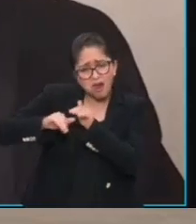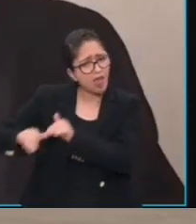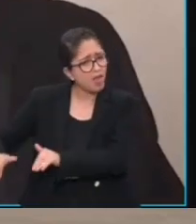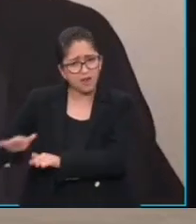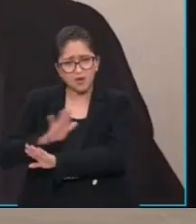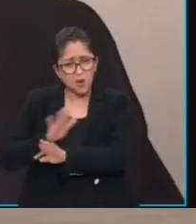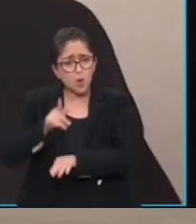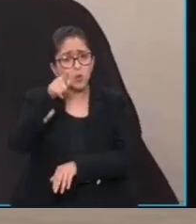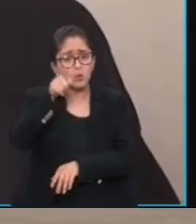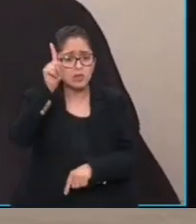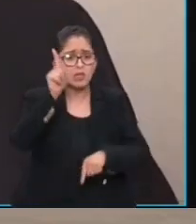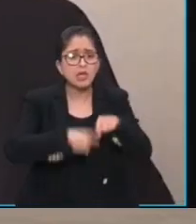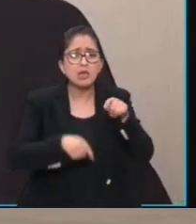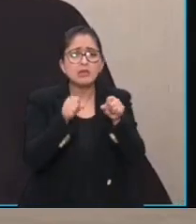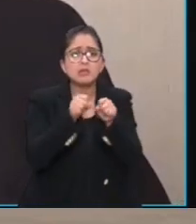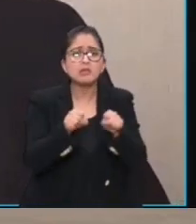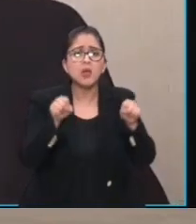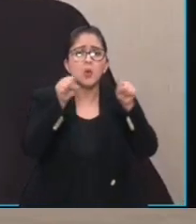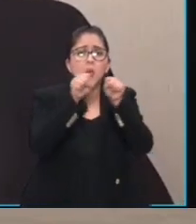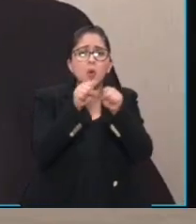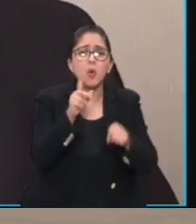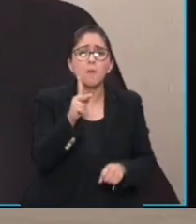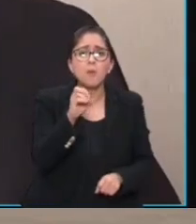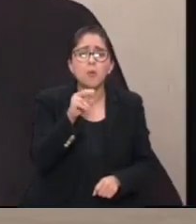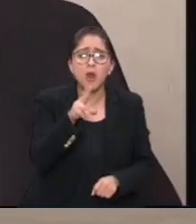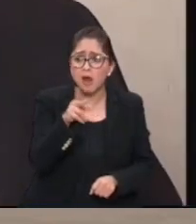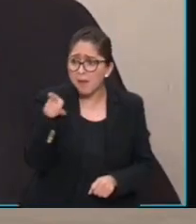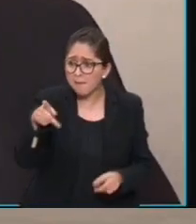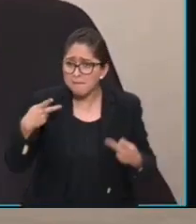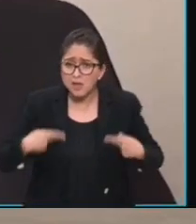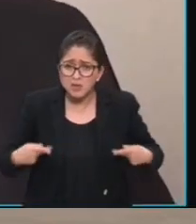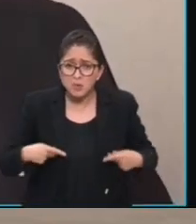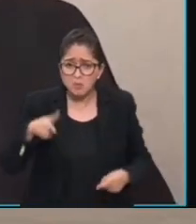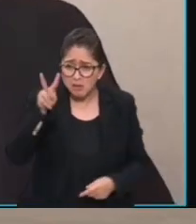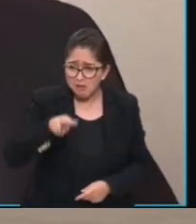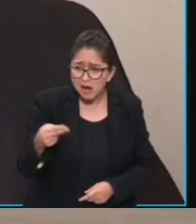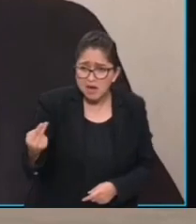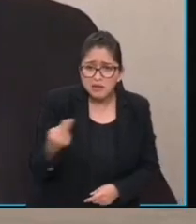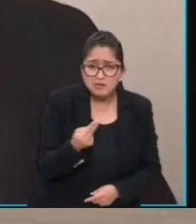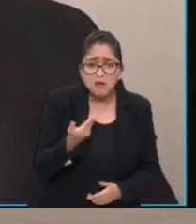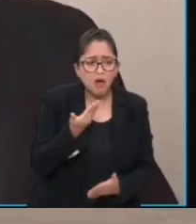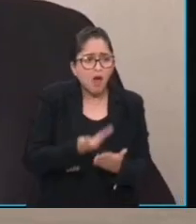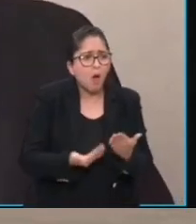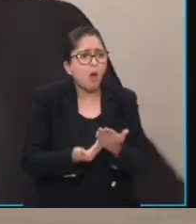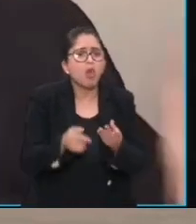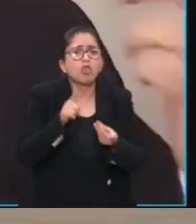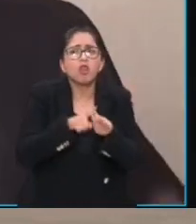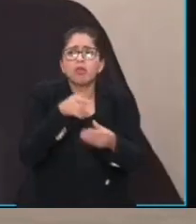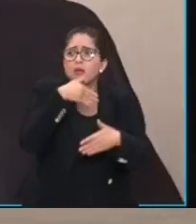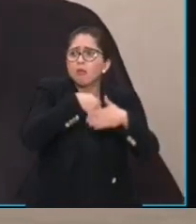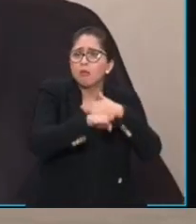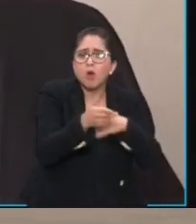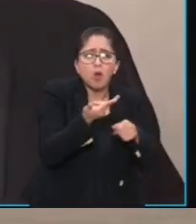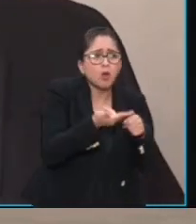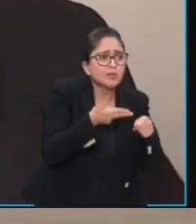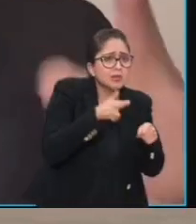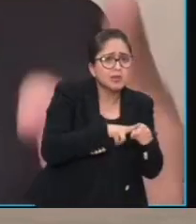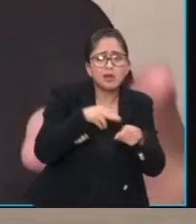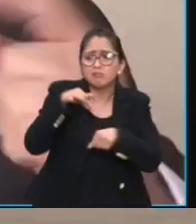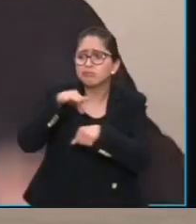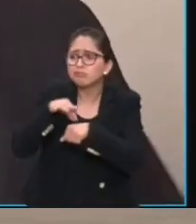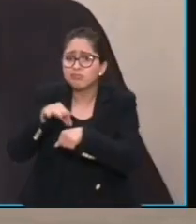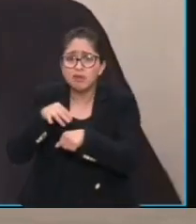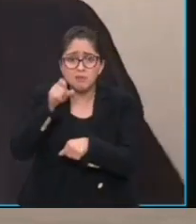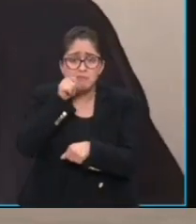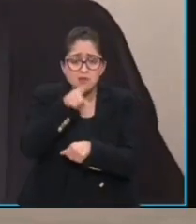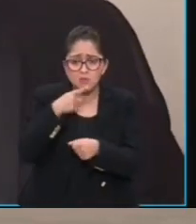ustedes desaparecieron el Seguro Popular. La gente más necesitada no tiene acceso a hospitales ni a médicos, ni mucho menos a enfermedades